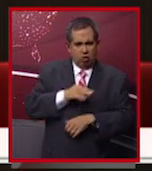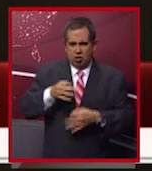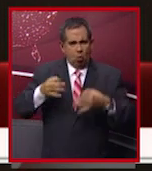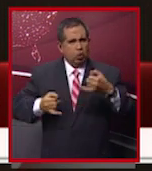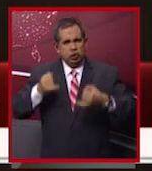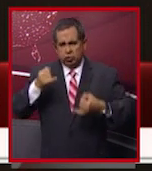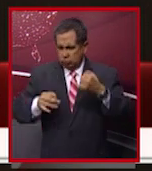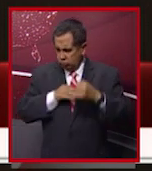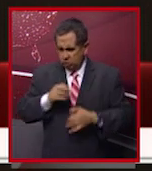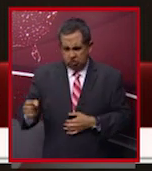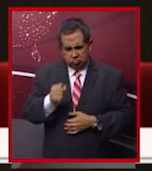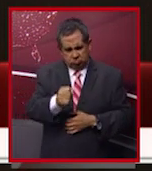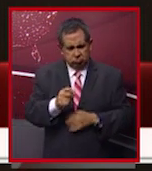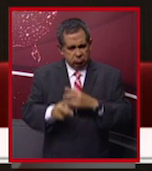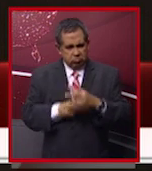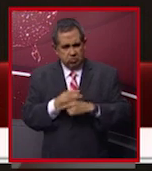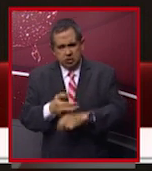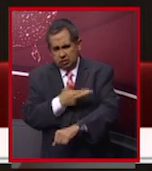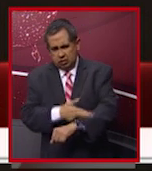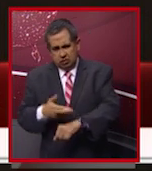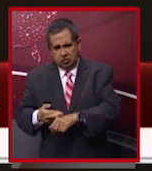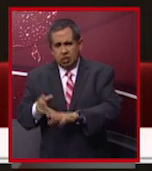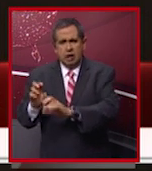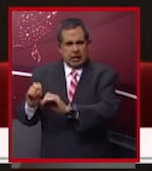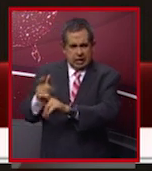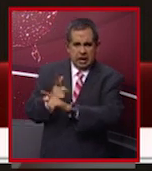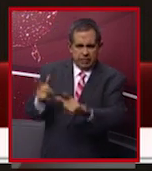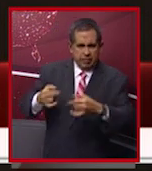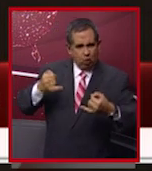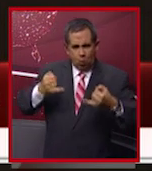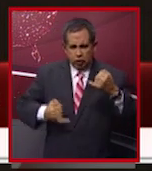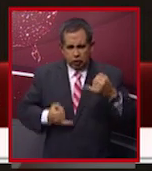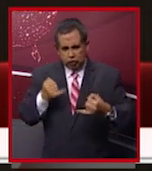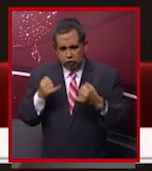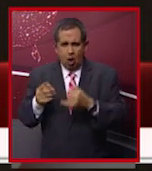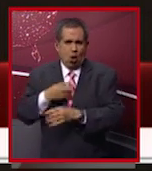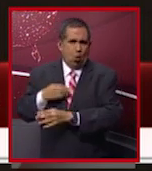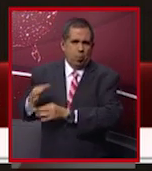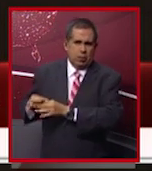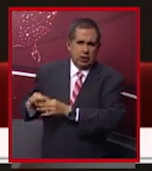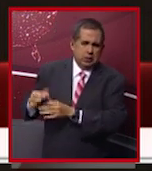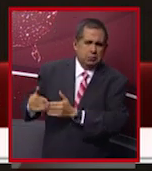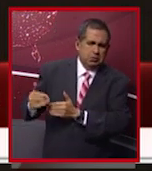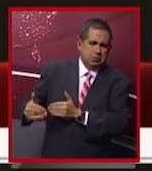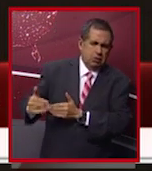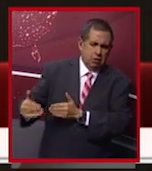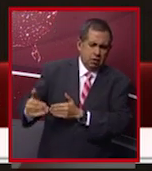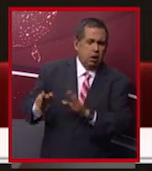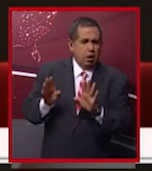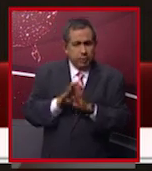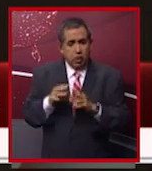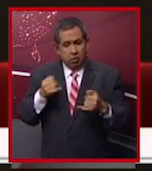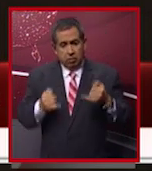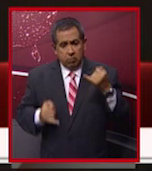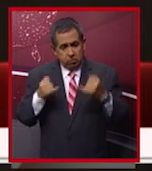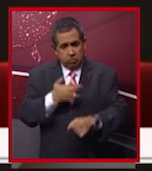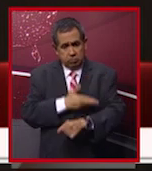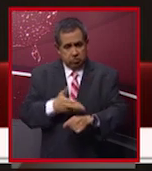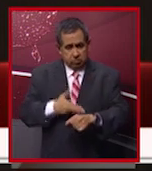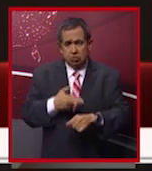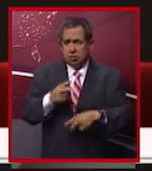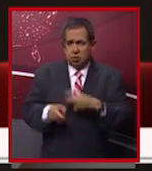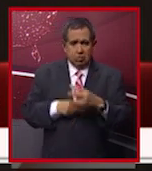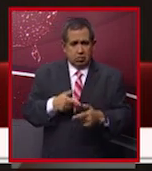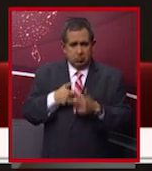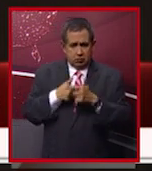privilegio, pero deberán ser procesados en libertad para que puedan cumplir cabalmente con las funciones para las